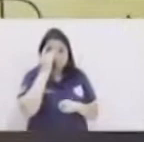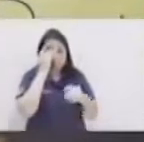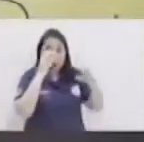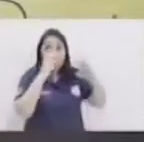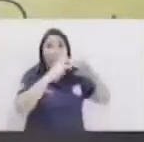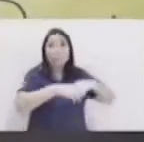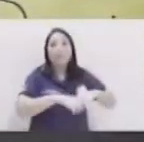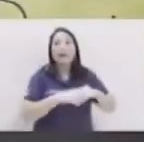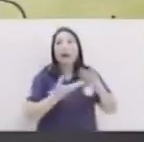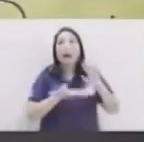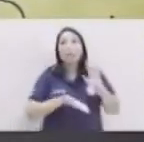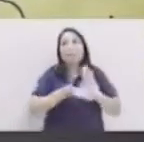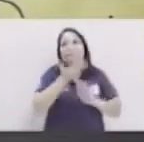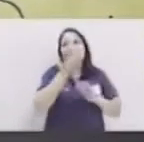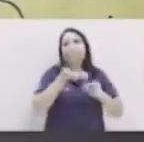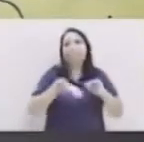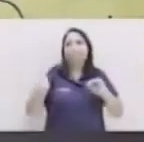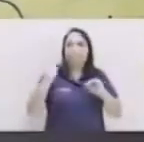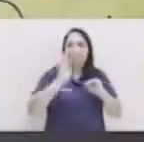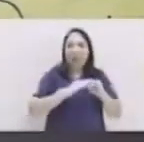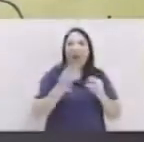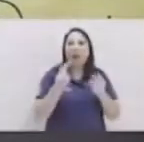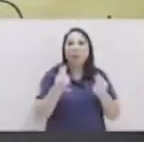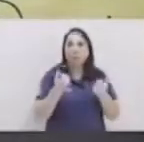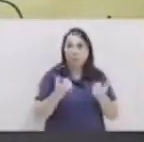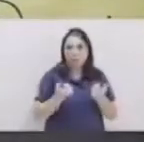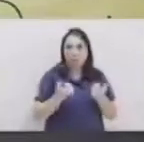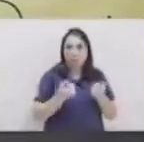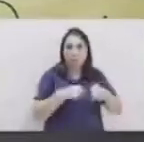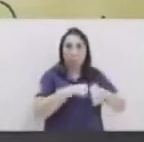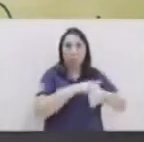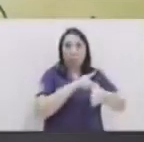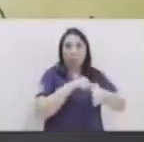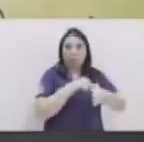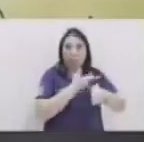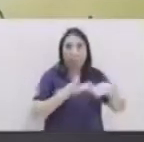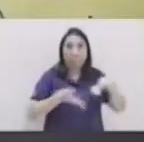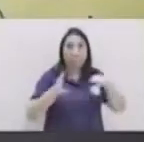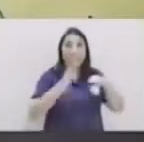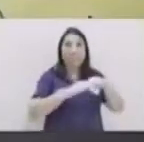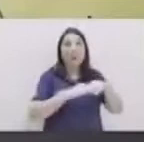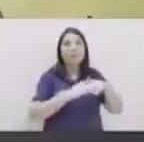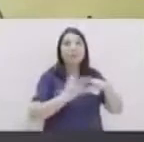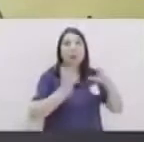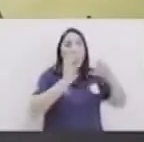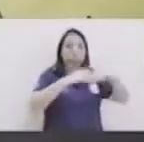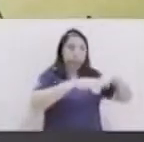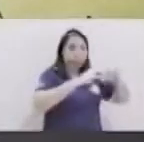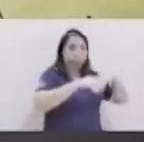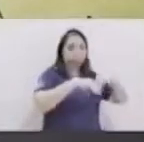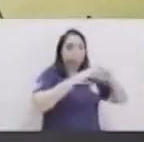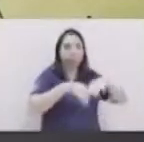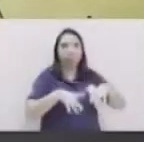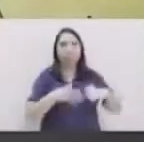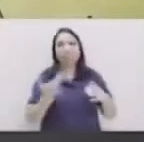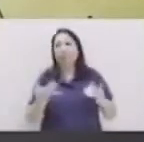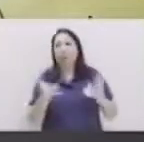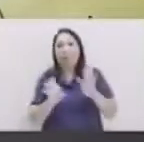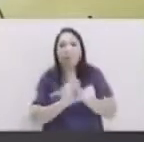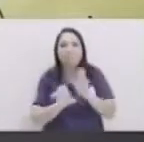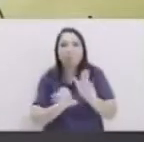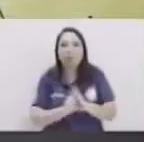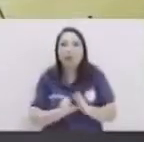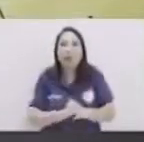más costoso, se lleva más tiempo y las pérdidas son cuantificables. Este desastre lo vamos a